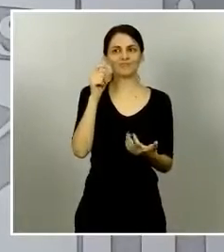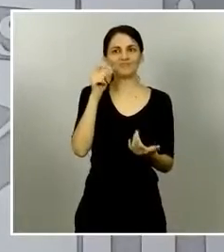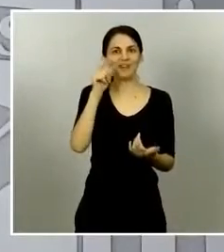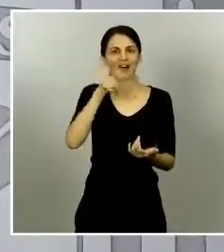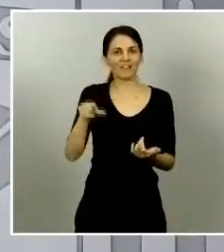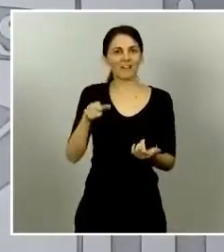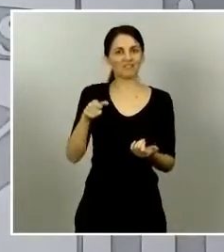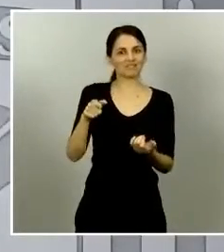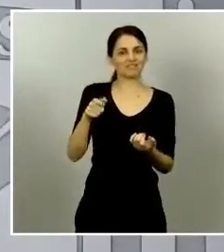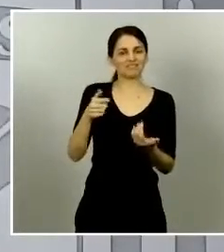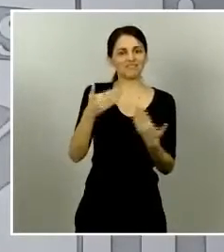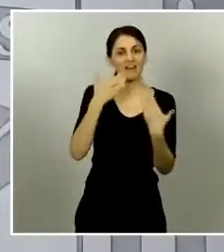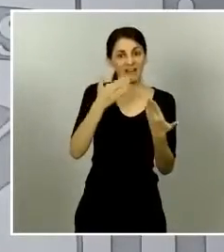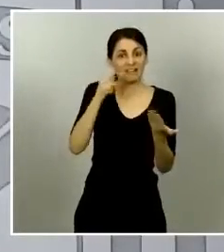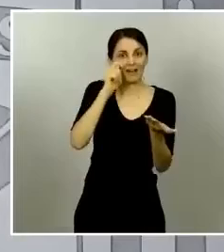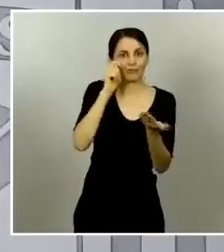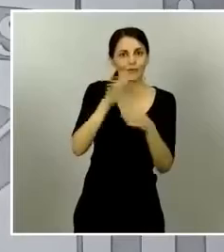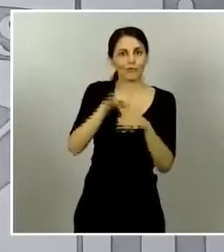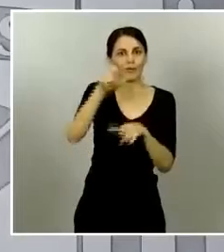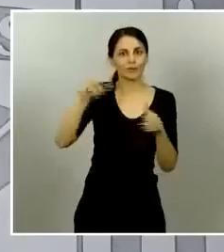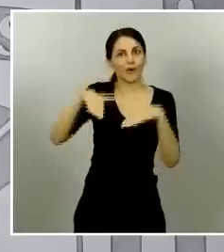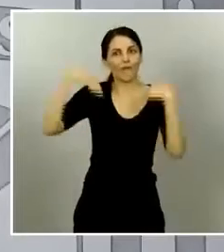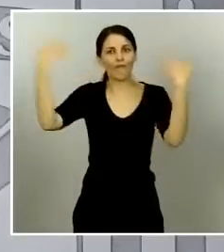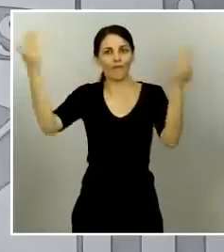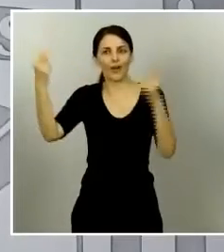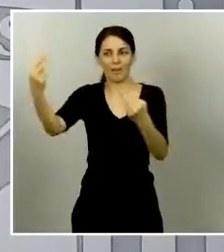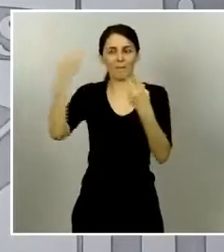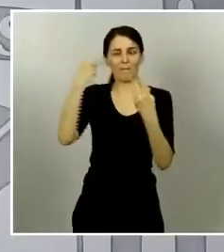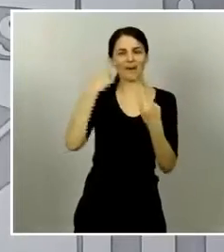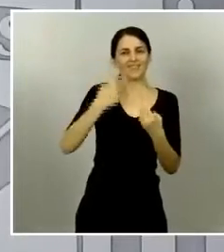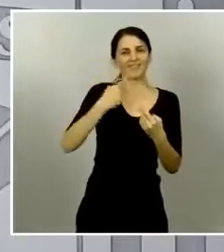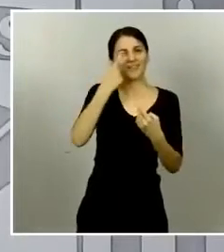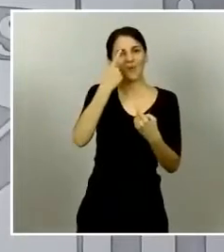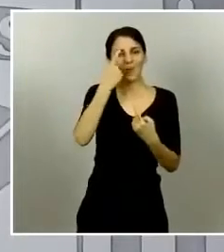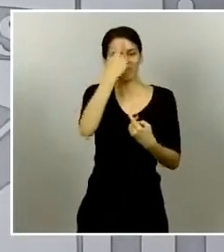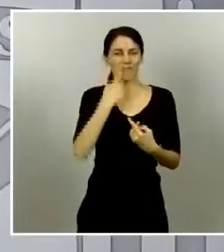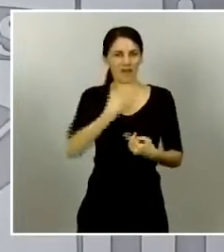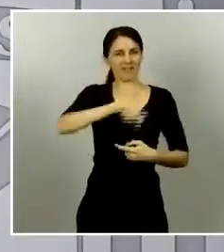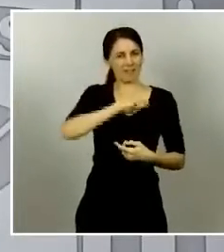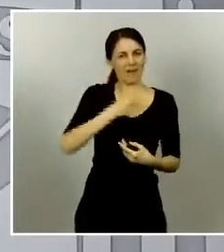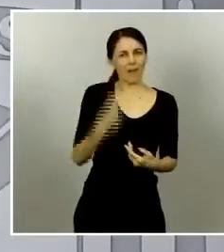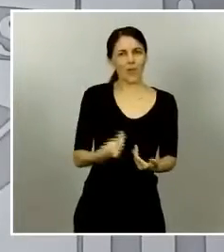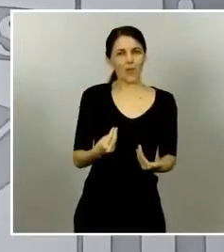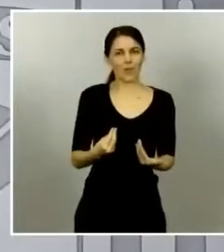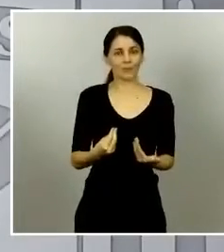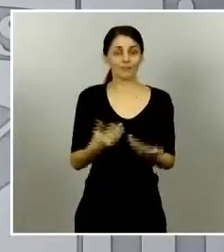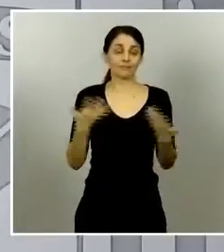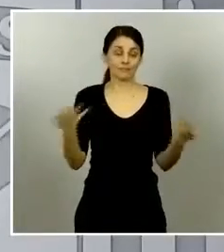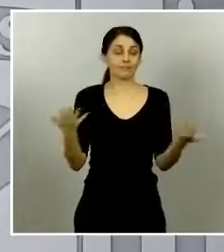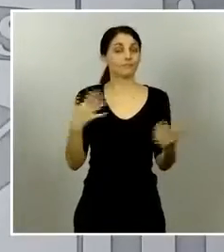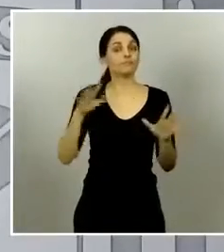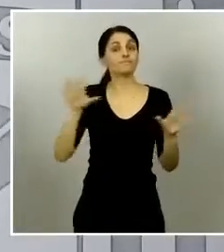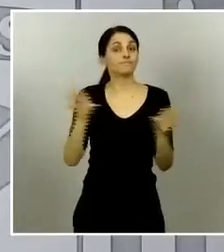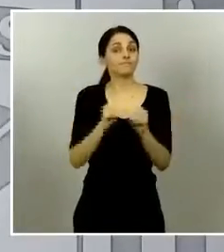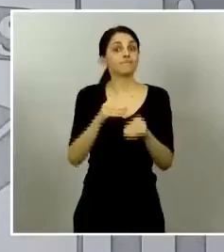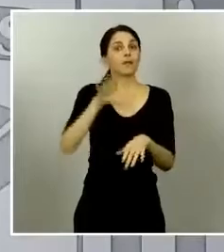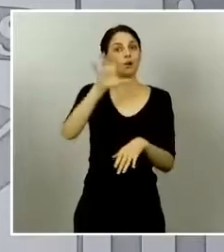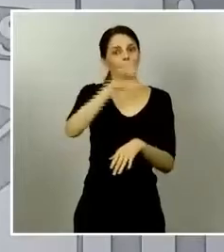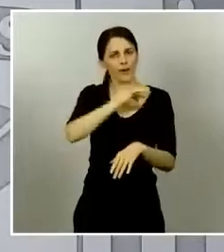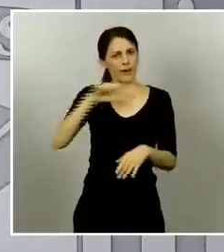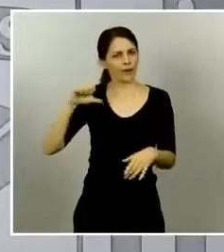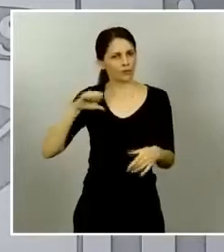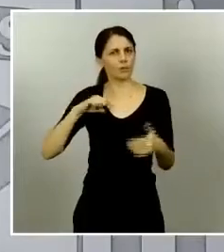un importante embajador, yo diría que muestra de nuestra imagen en el mundo. Por eso vamos a trabajar, y es lo que hemos quedado en la